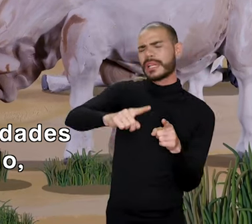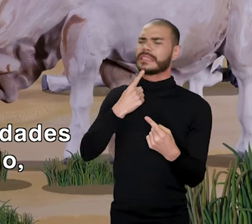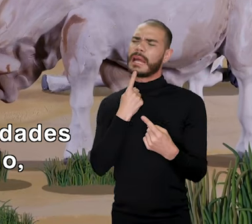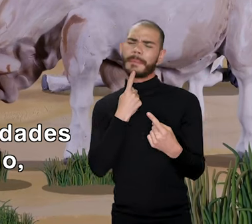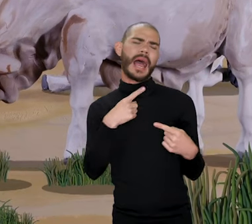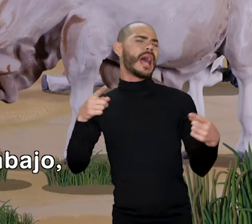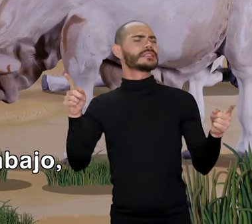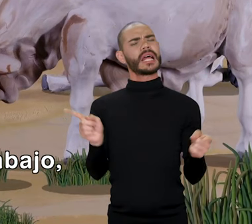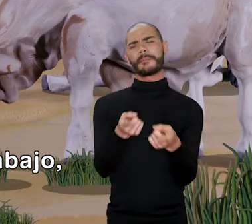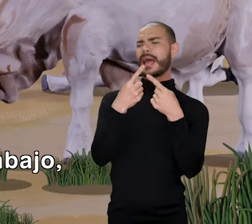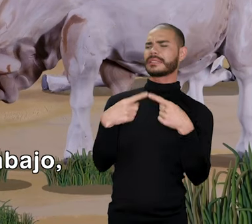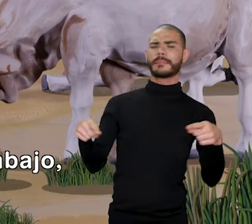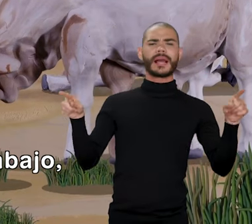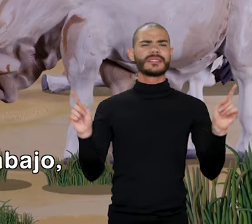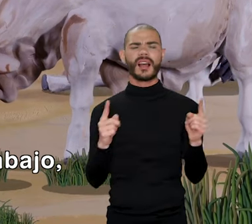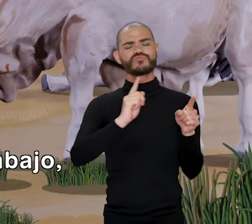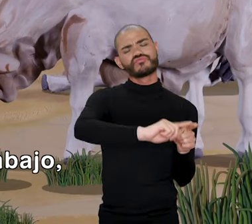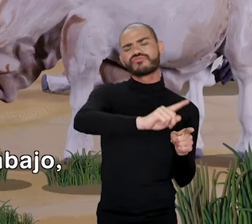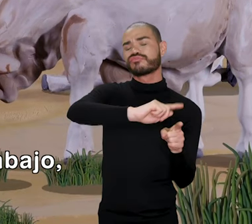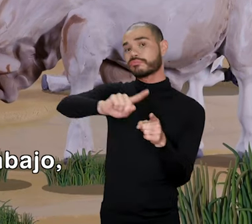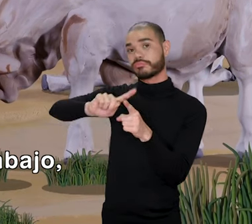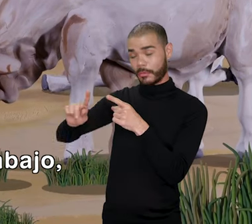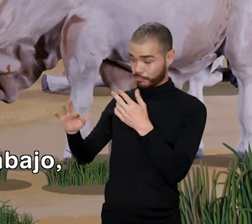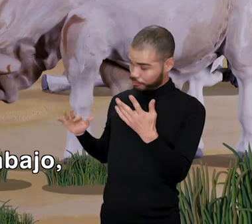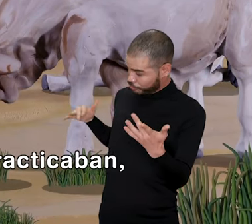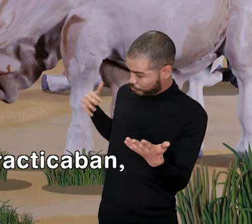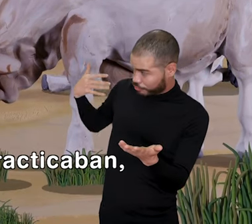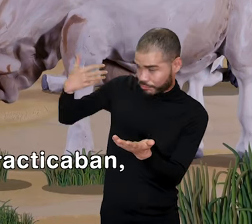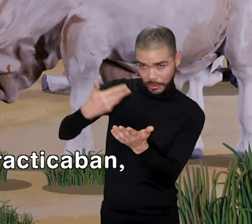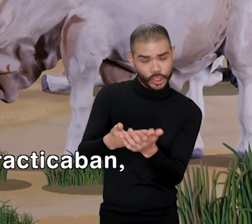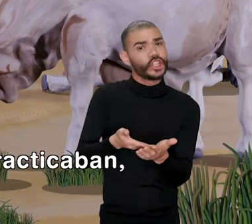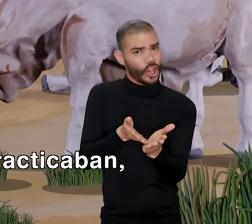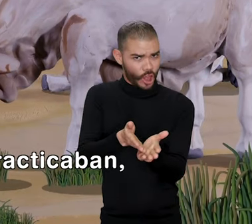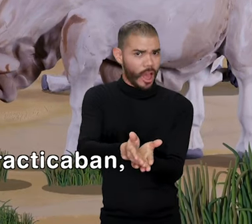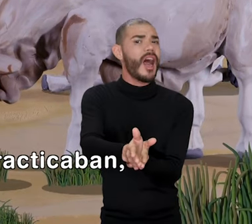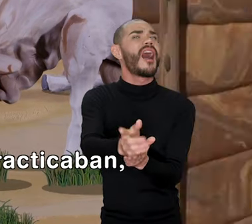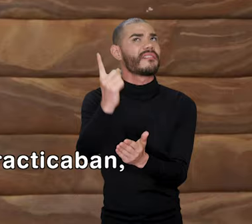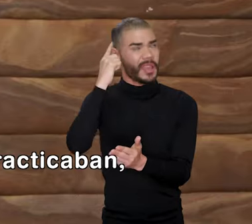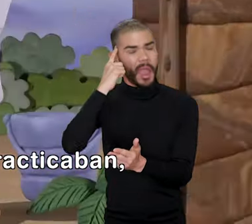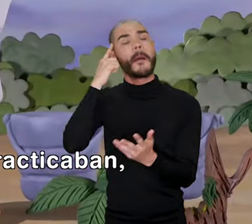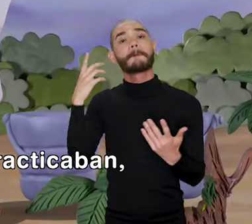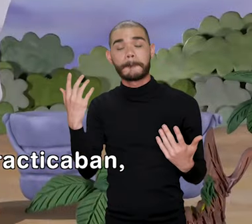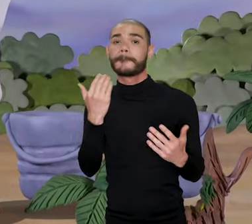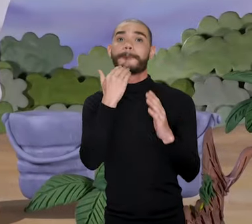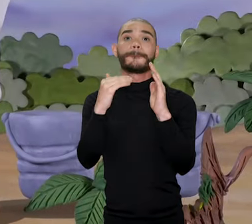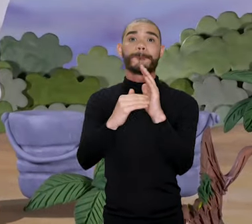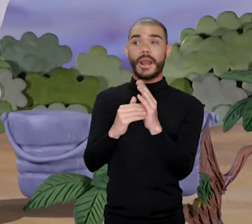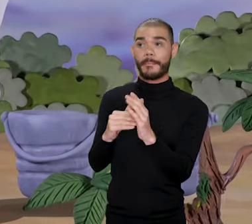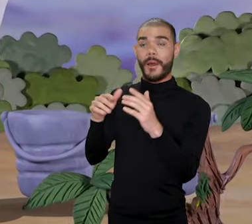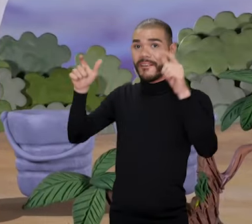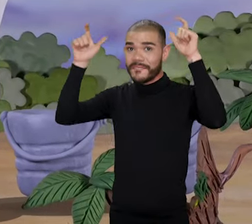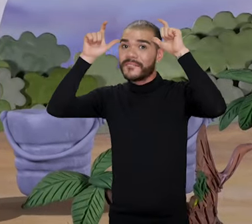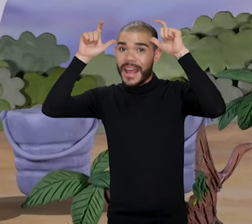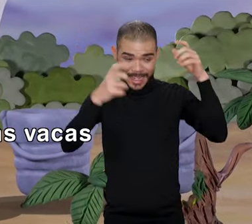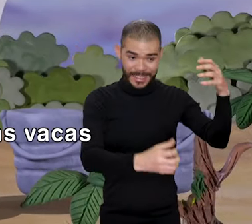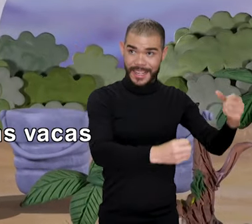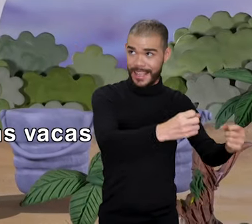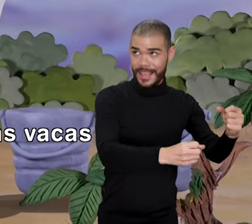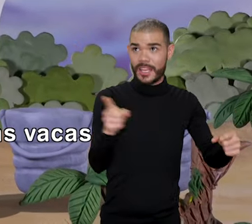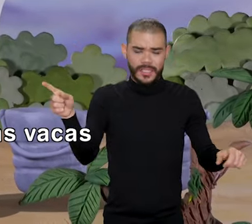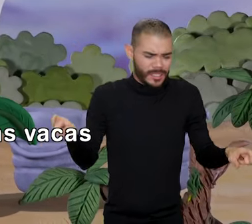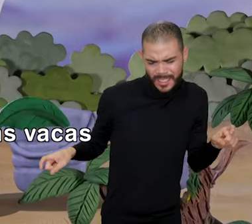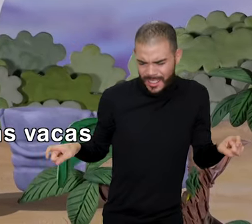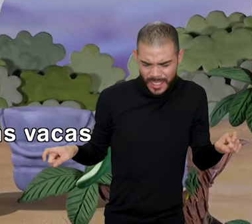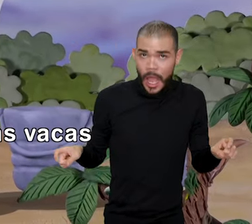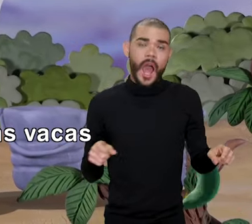del ganado, entre ellas los cantos de trabajo. Cantos que hasta hace poco se practicaban, como el de ordeño,